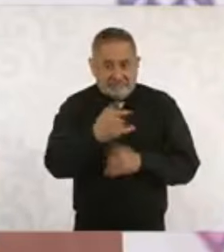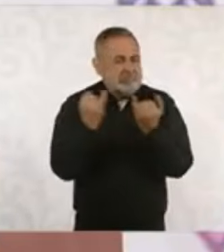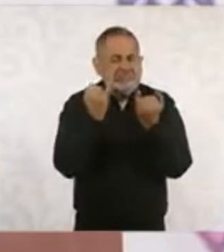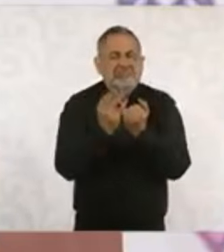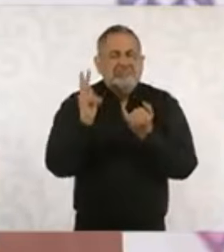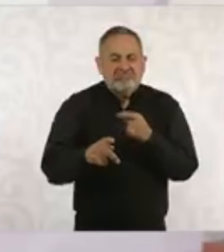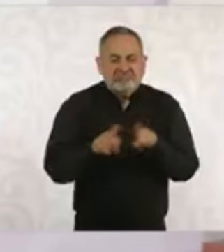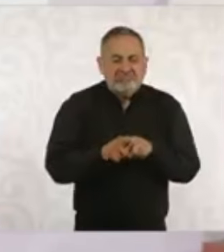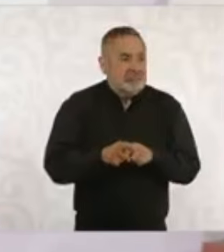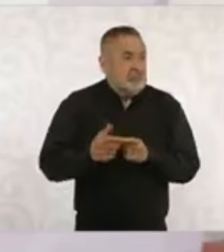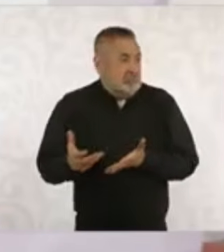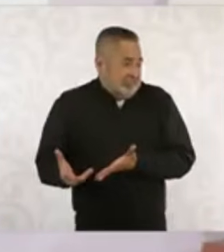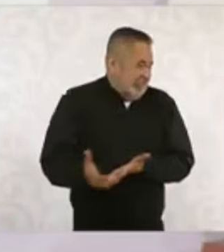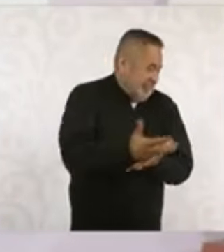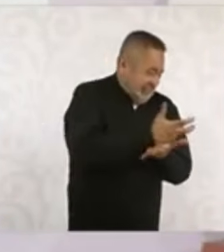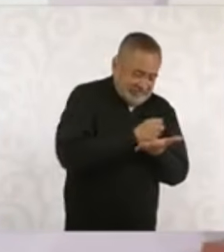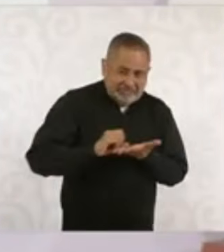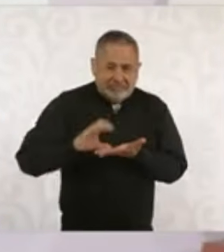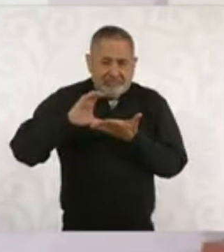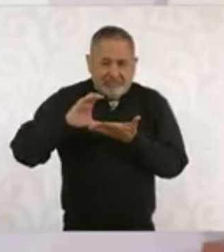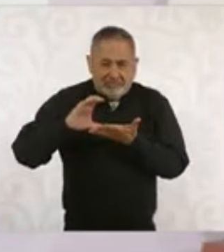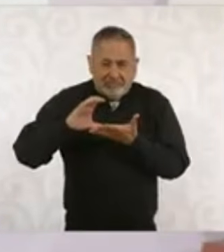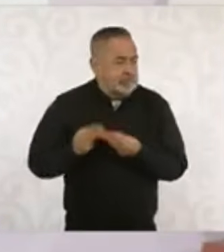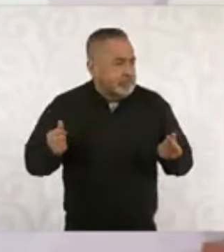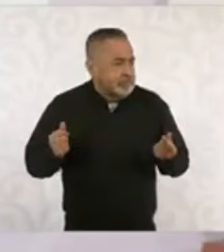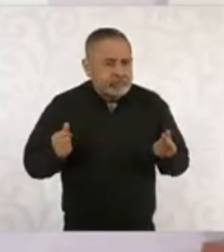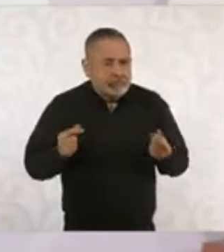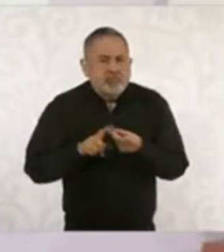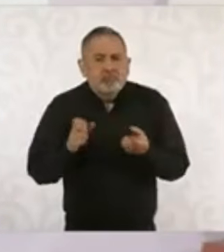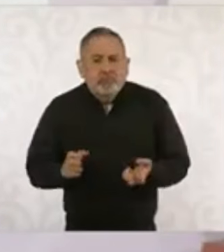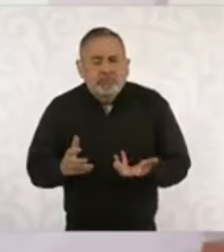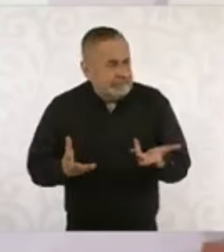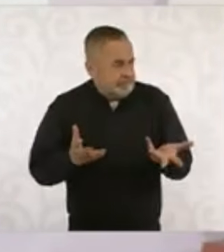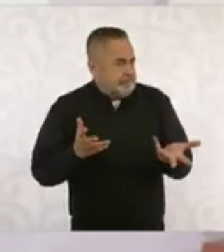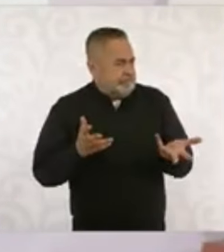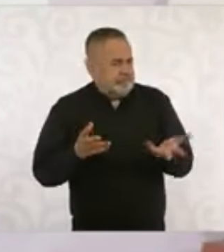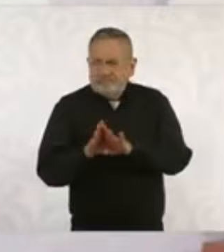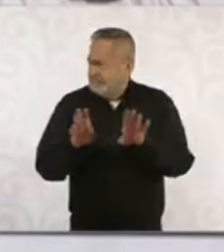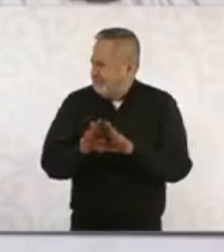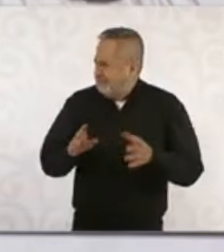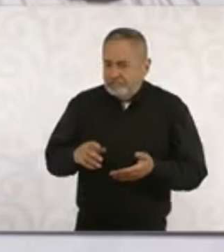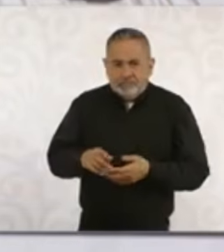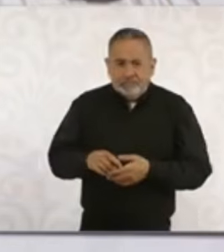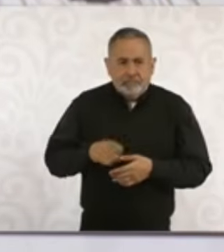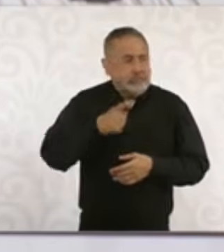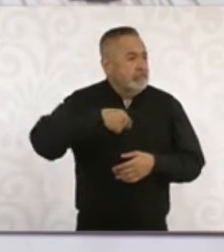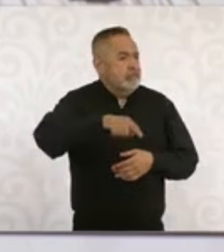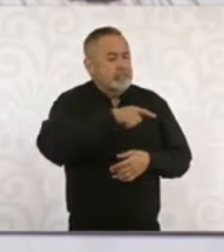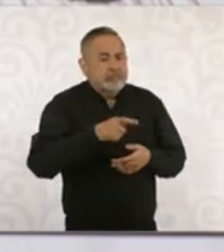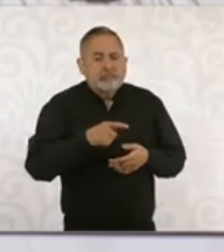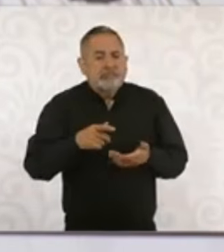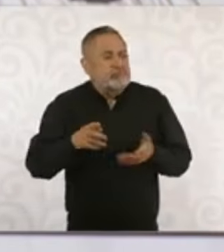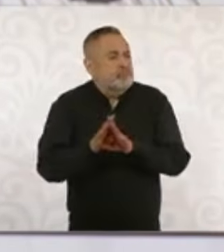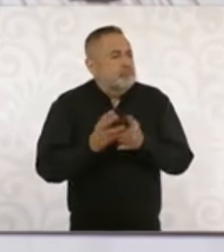Todos los excedentes petroleros no se sabe dónde quedaron. Aumentaron el gasto corriente